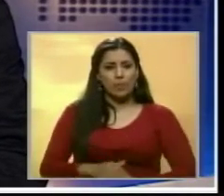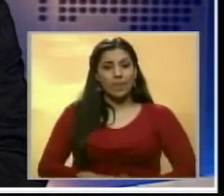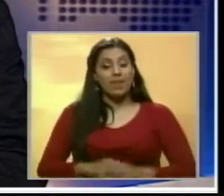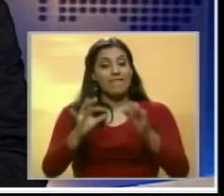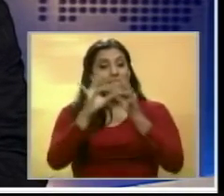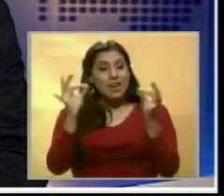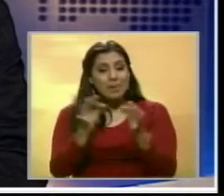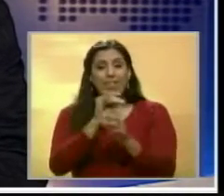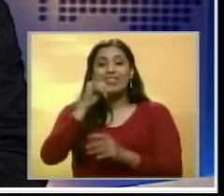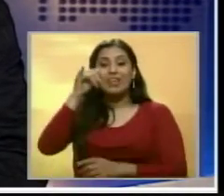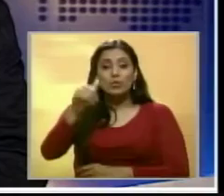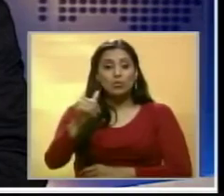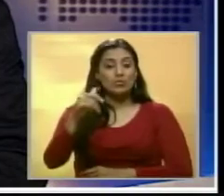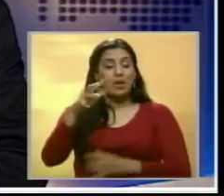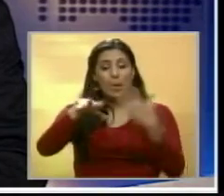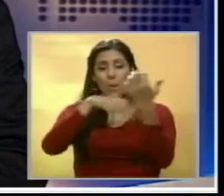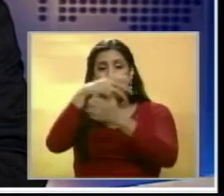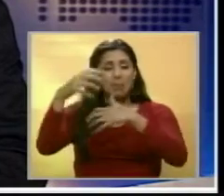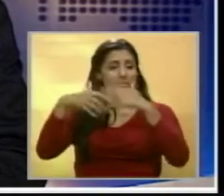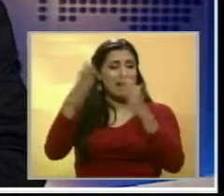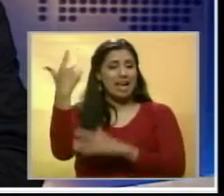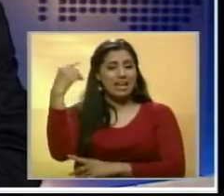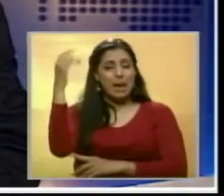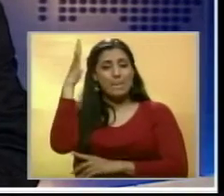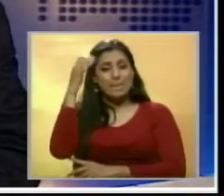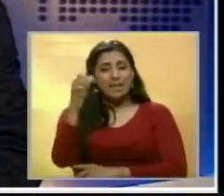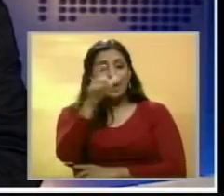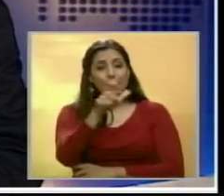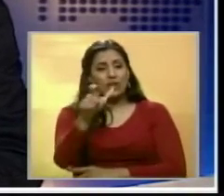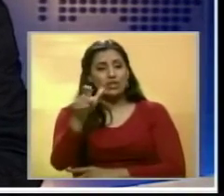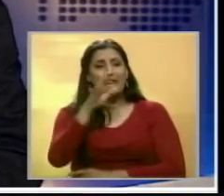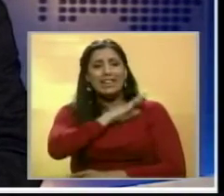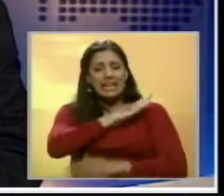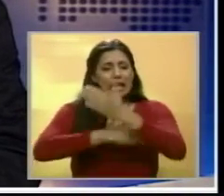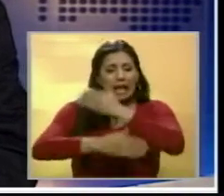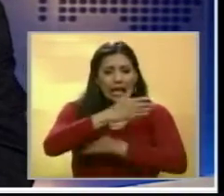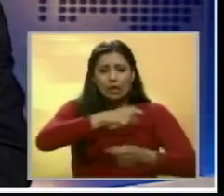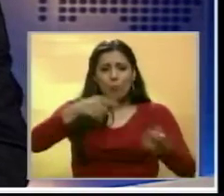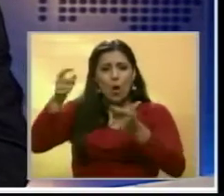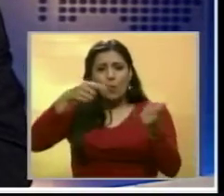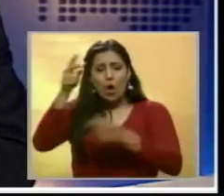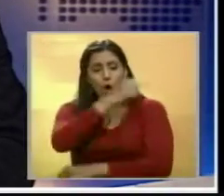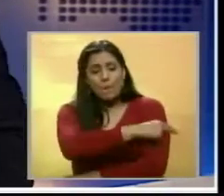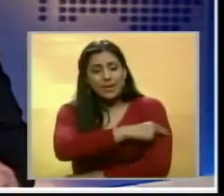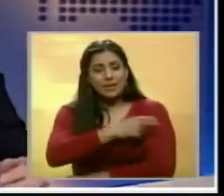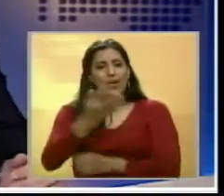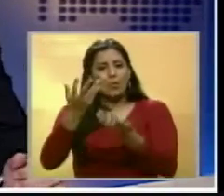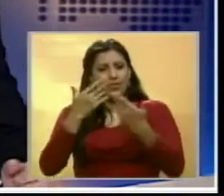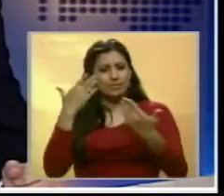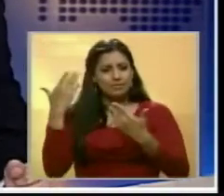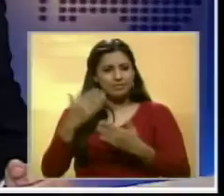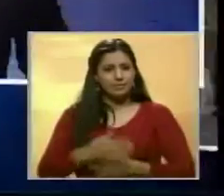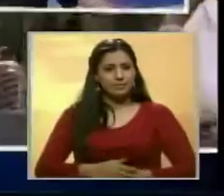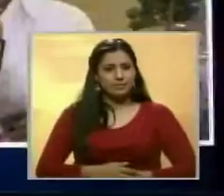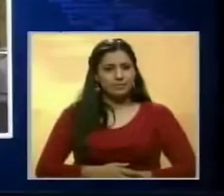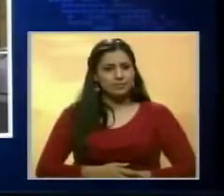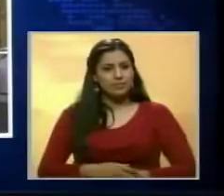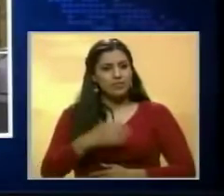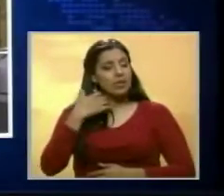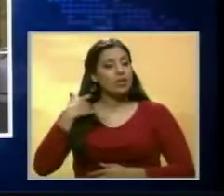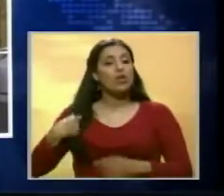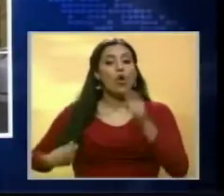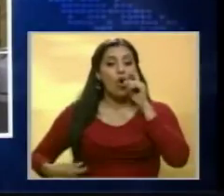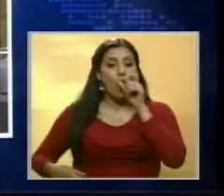Sus familiares denuncian que durante los hechos violentos varias personas resultaron heridas. Fabiola Yaquinto nos trae detalles. Adelante.